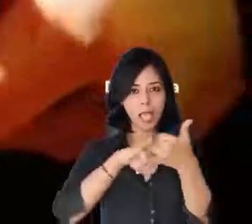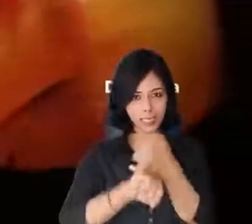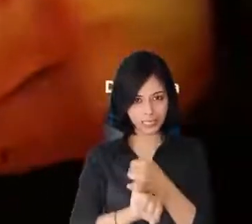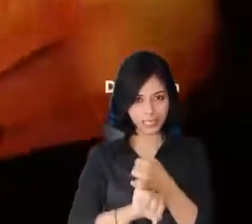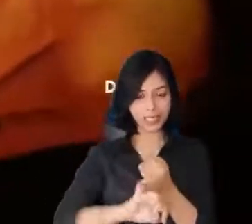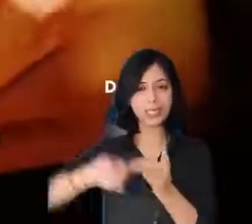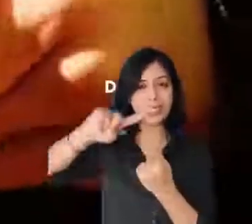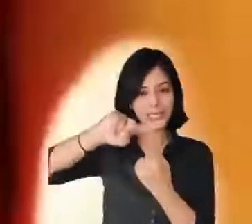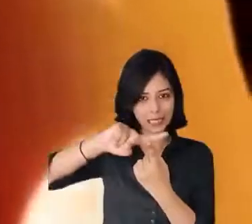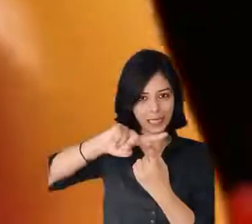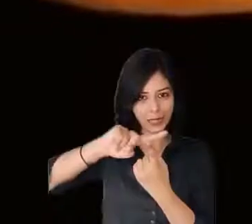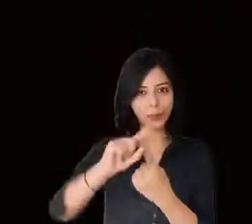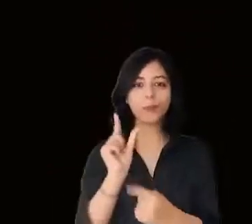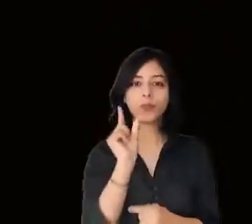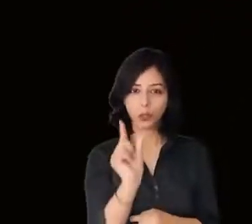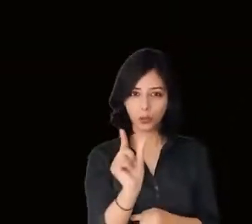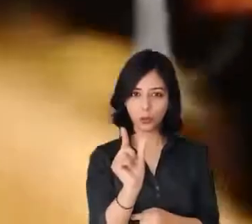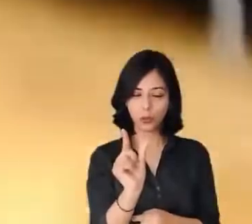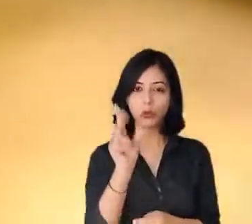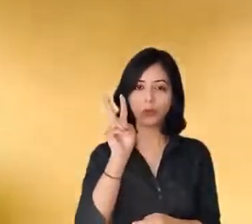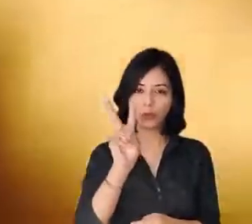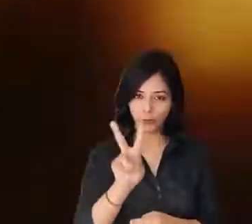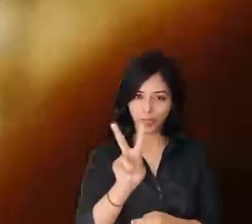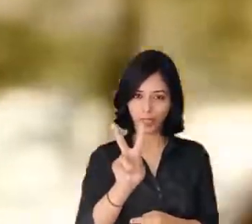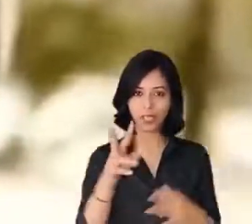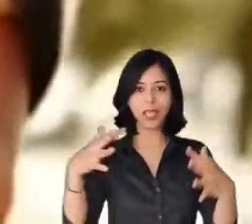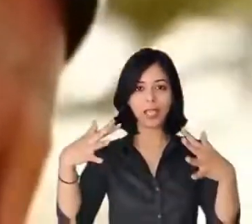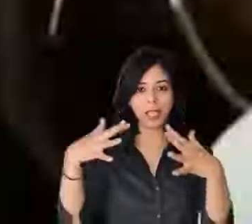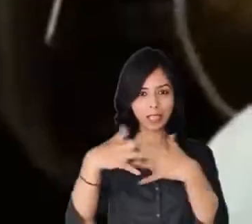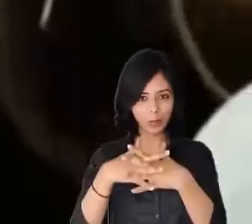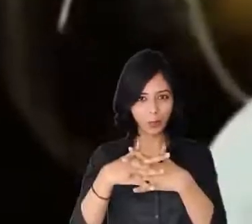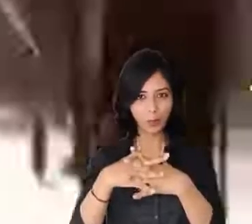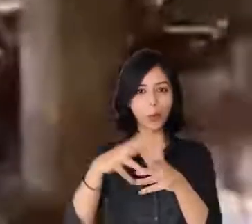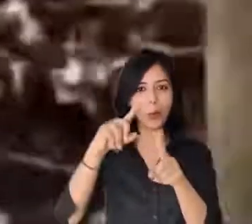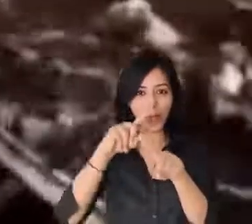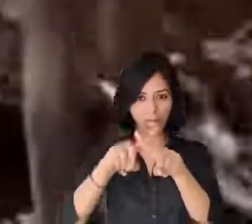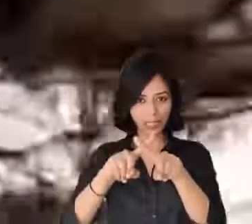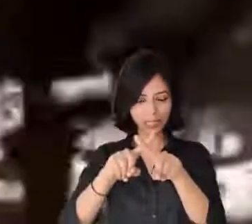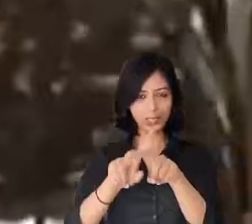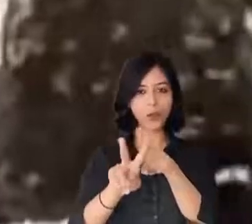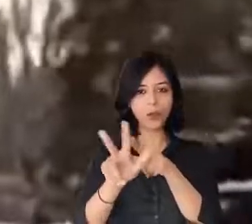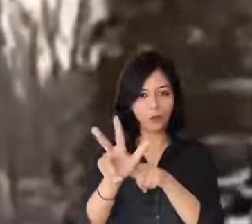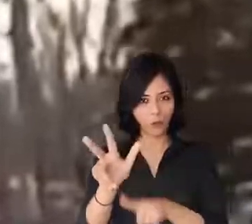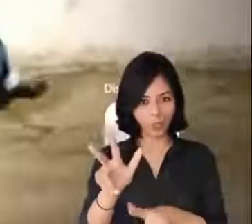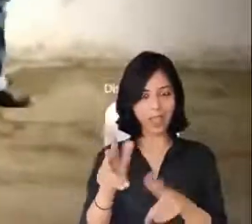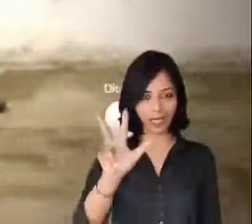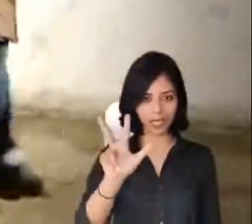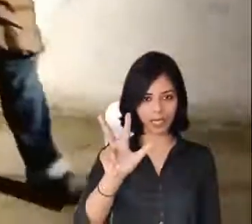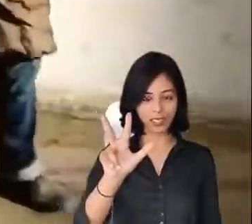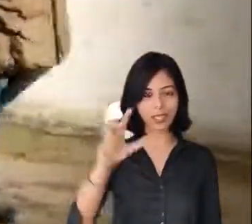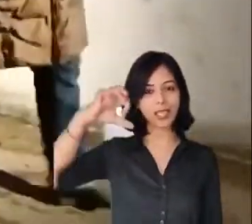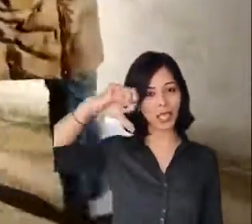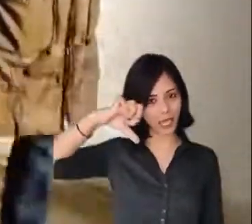Los investigadores interrogaron al joven que había sido la última persona en haber visto a Robin con vida. Él le contó a la policía que